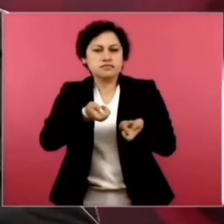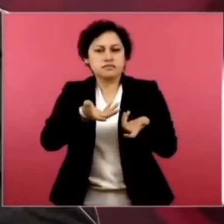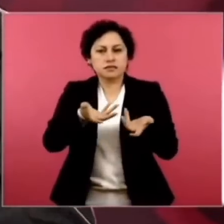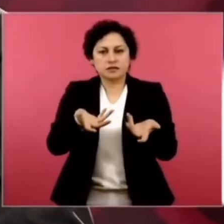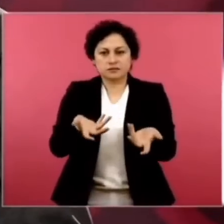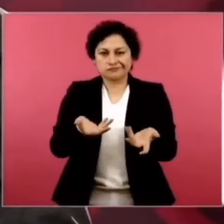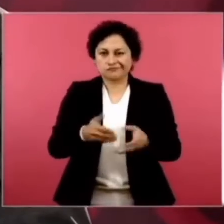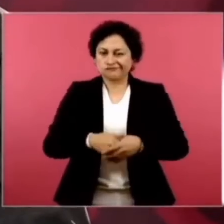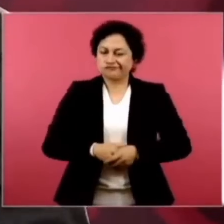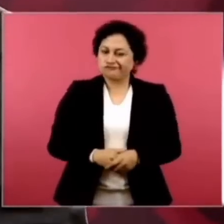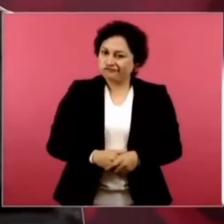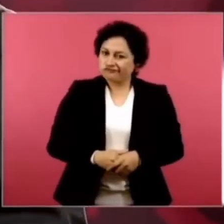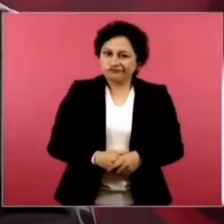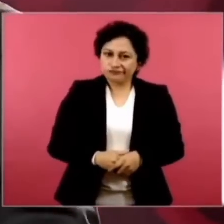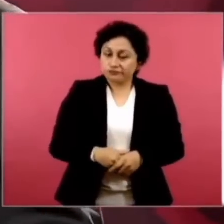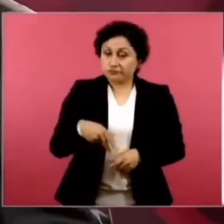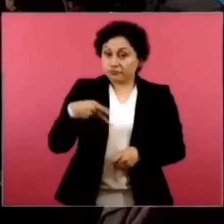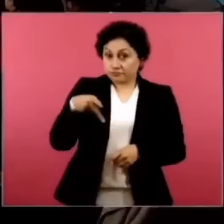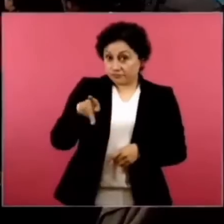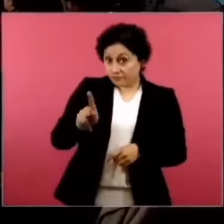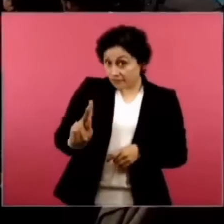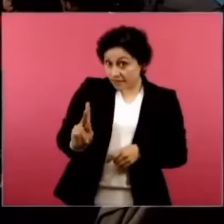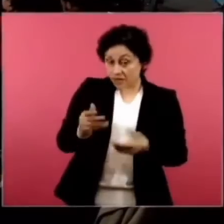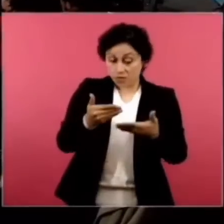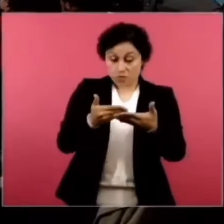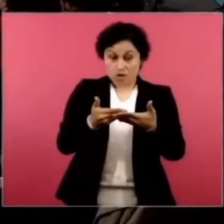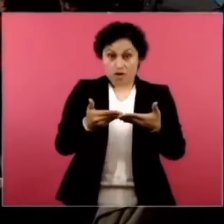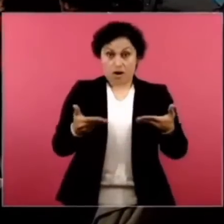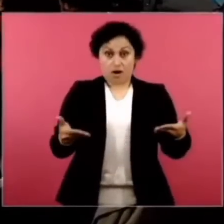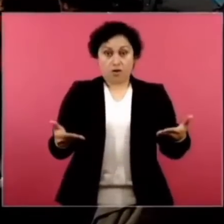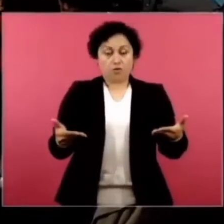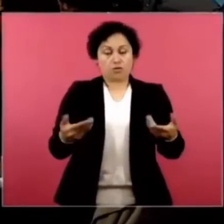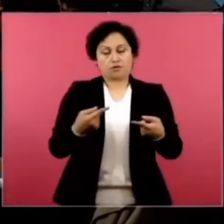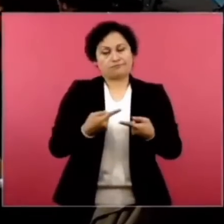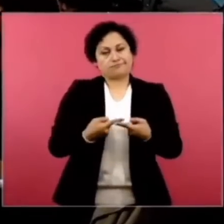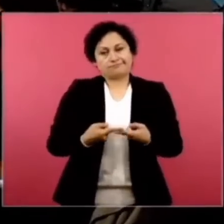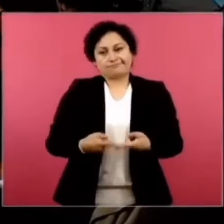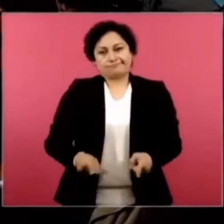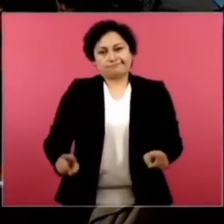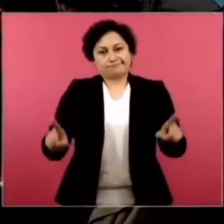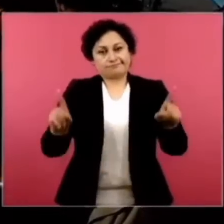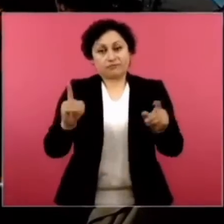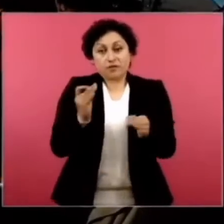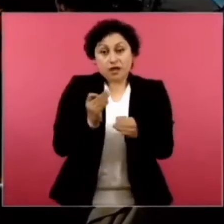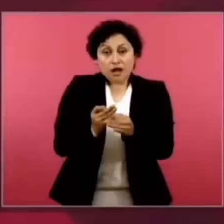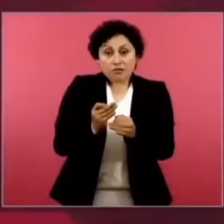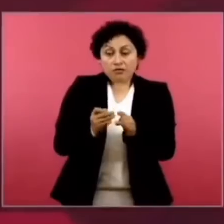Y como ya no hay dinero de por medio,